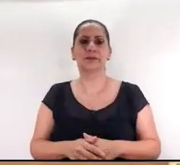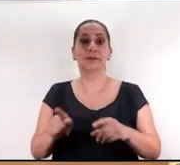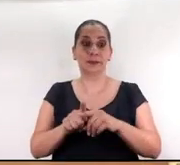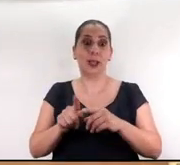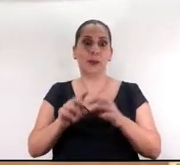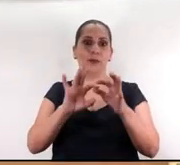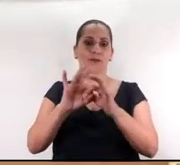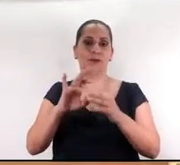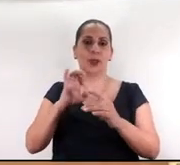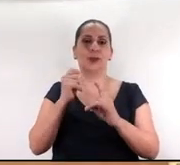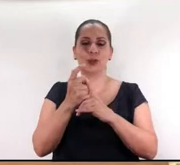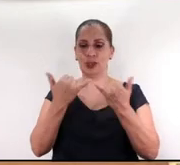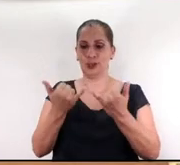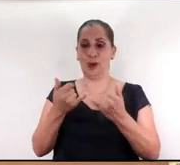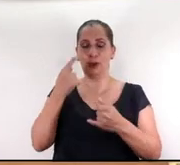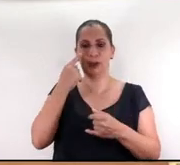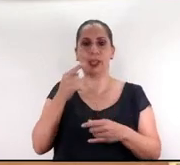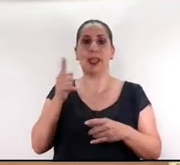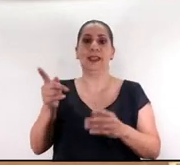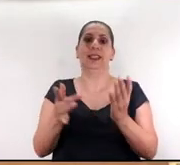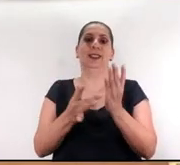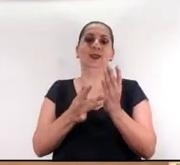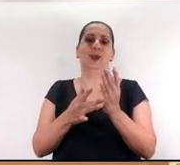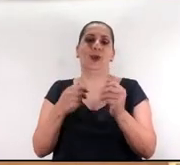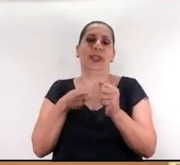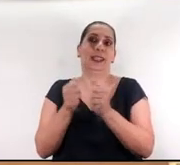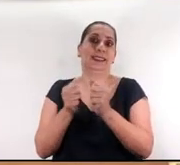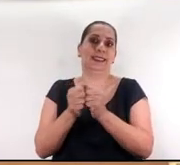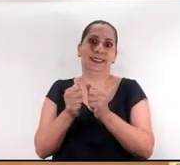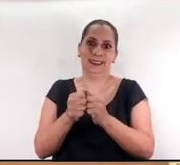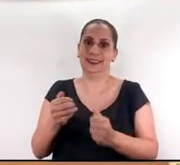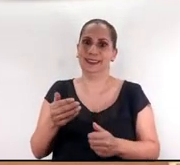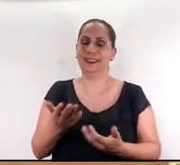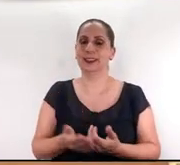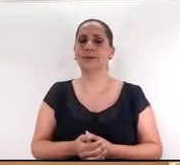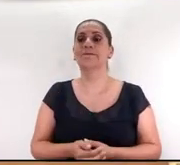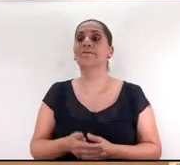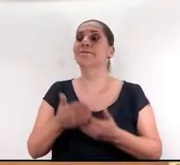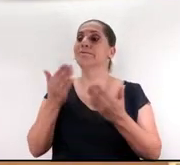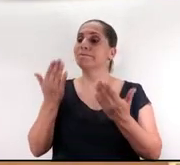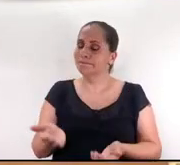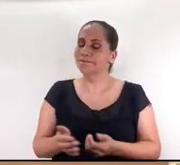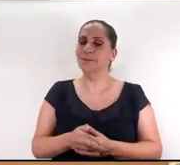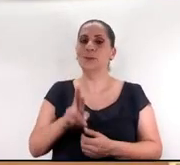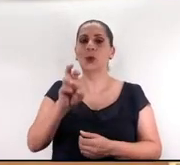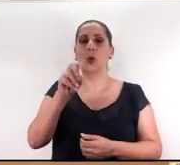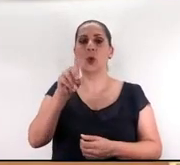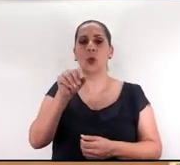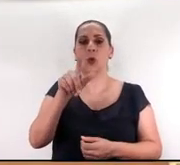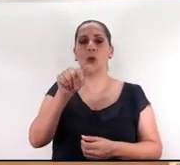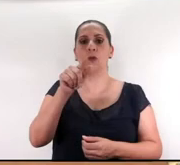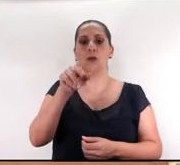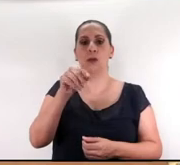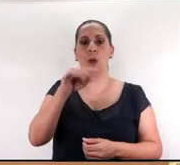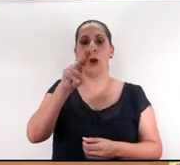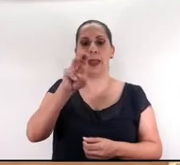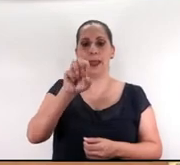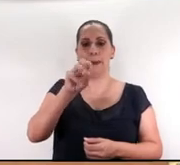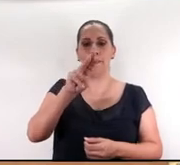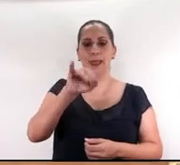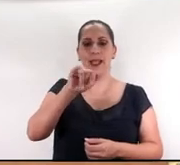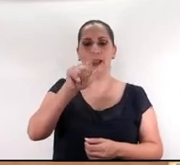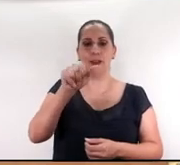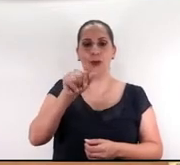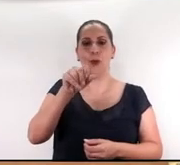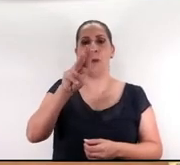nos están siguiendo y que ahora esa tecnología nos mantiene tan cerca, don Rodolfo. Don Rodolfo Edilio Francisco Manuel de Jesús Pisa